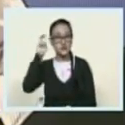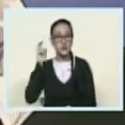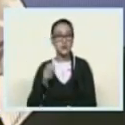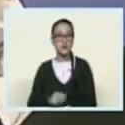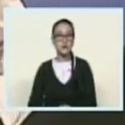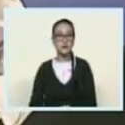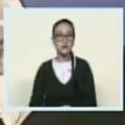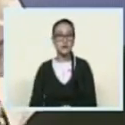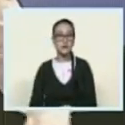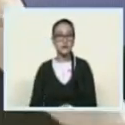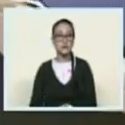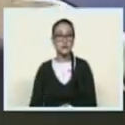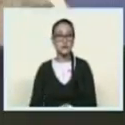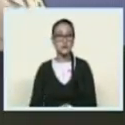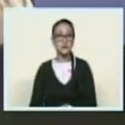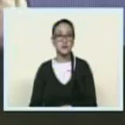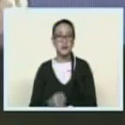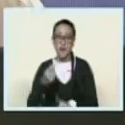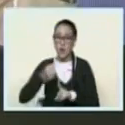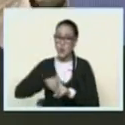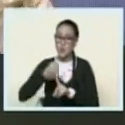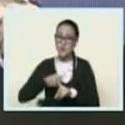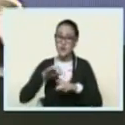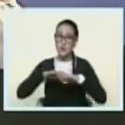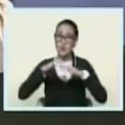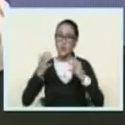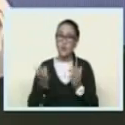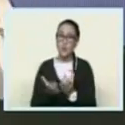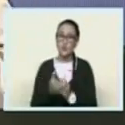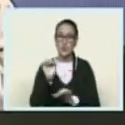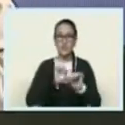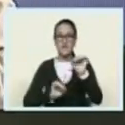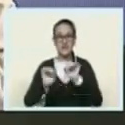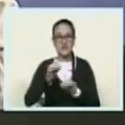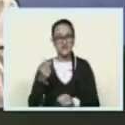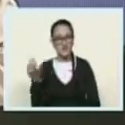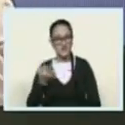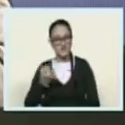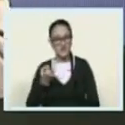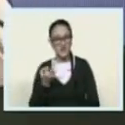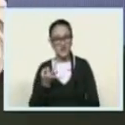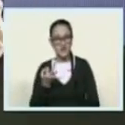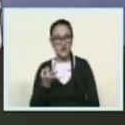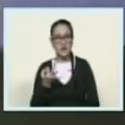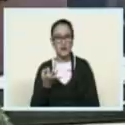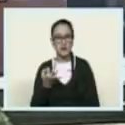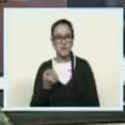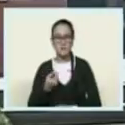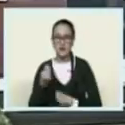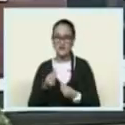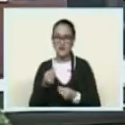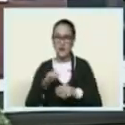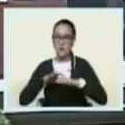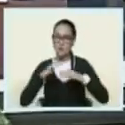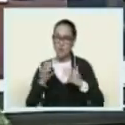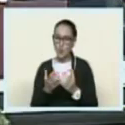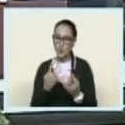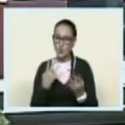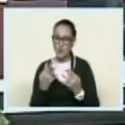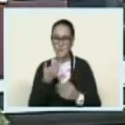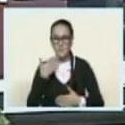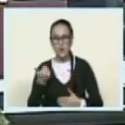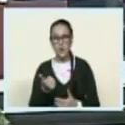un verdadero compañero para dar la batalla por el mundo en defensa de la verdad y para la construcción del mundo